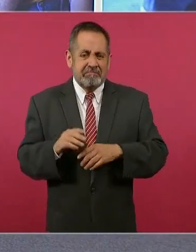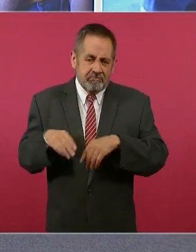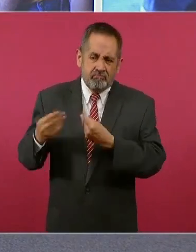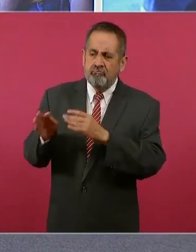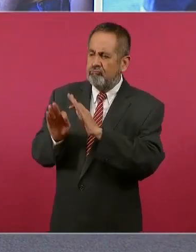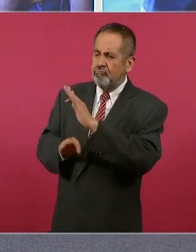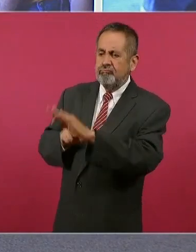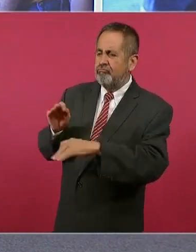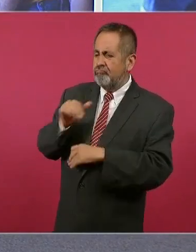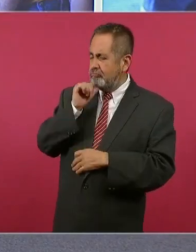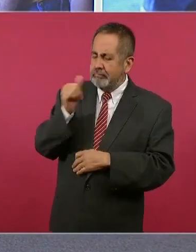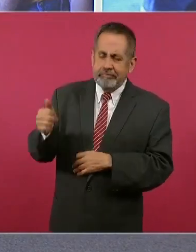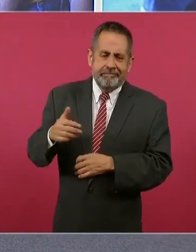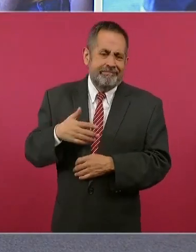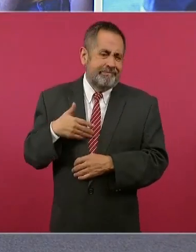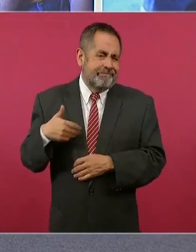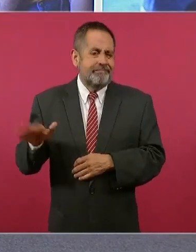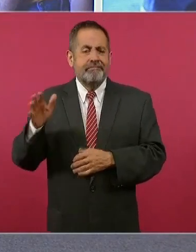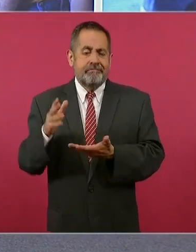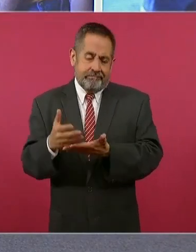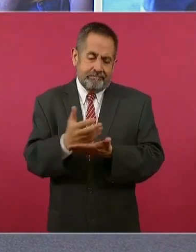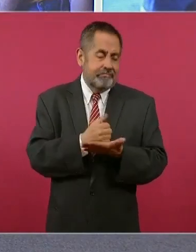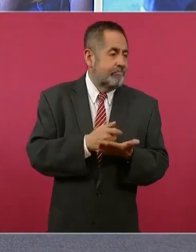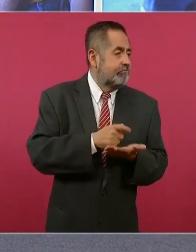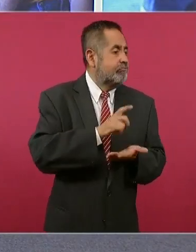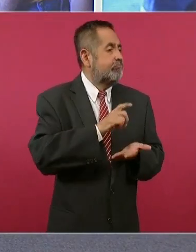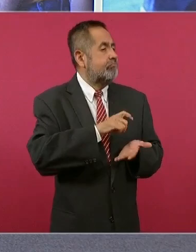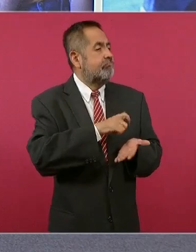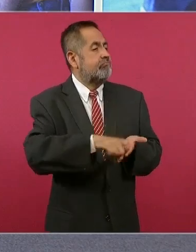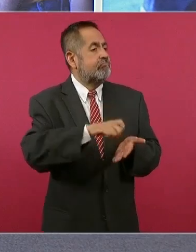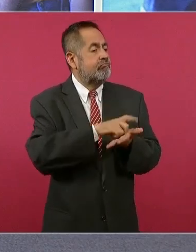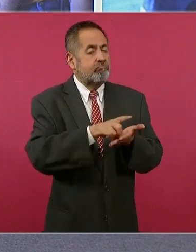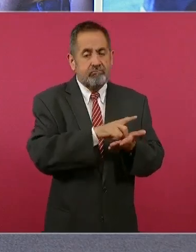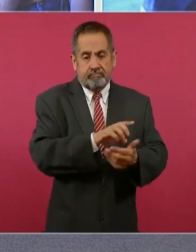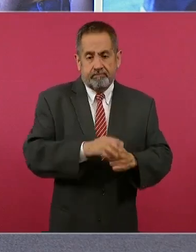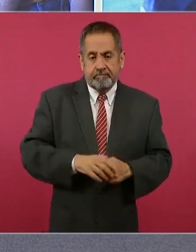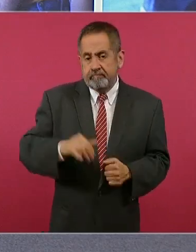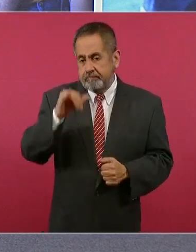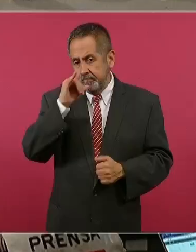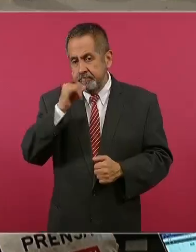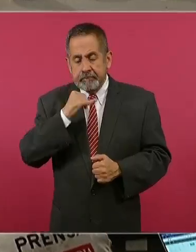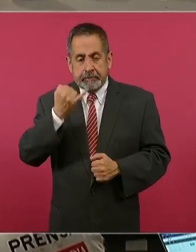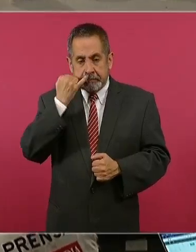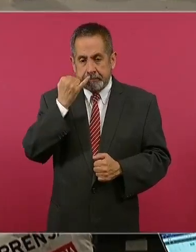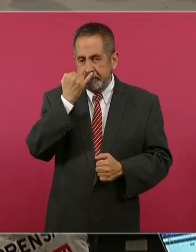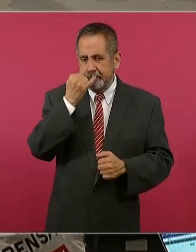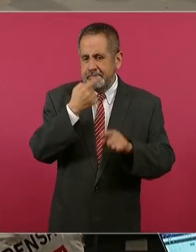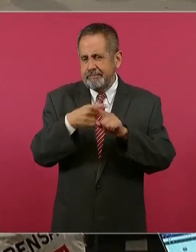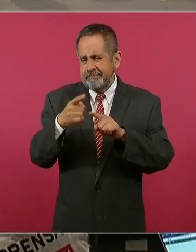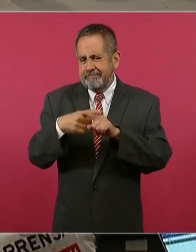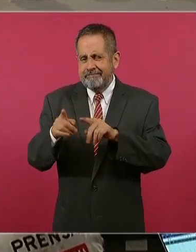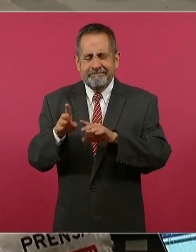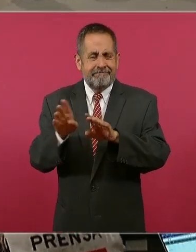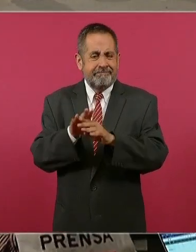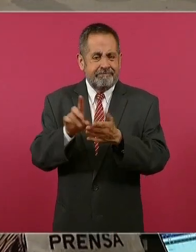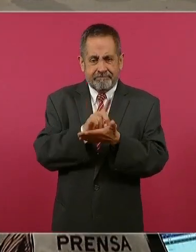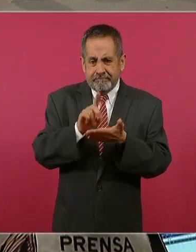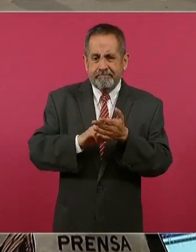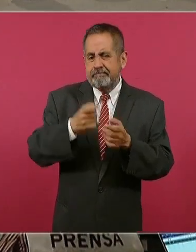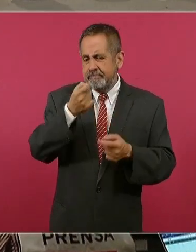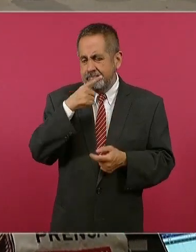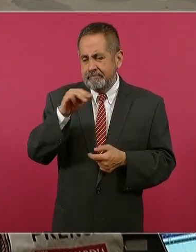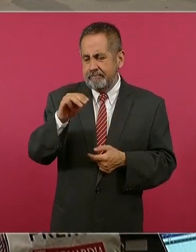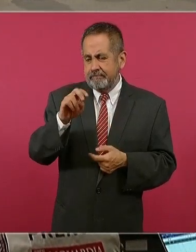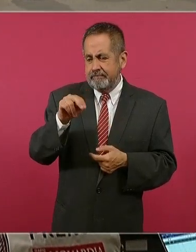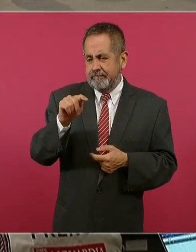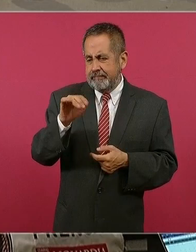darle ese recurso, lo utilizan para el consumo. Alcohol, cocaína y otras drogas, incluyendo metanfetaminas